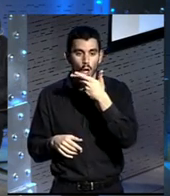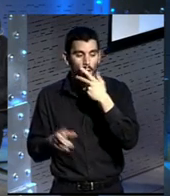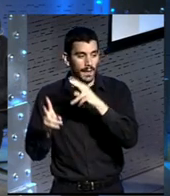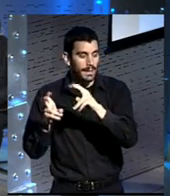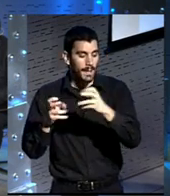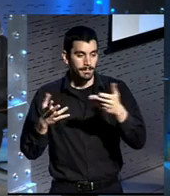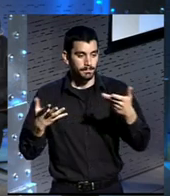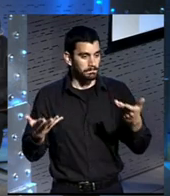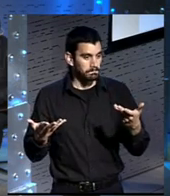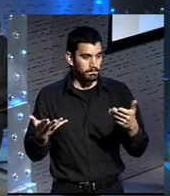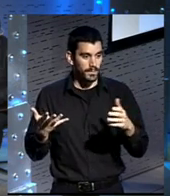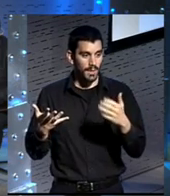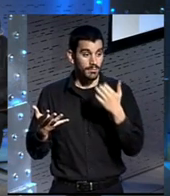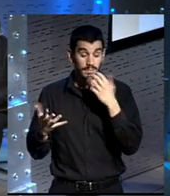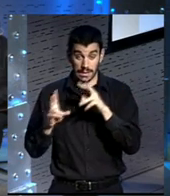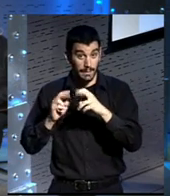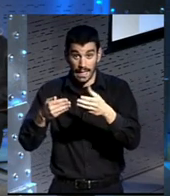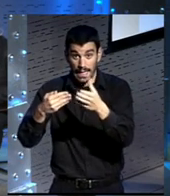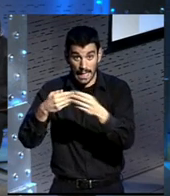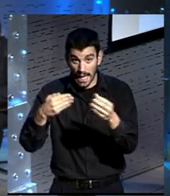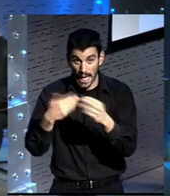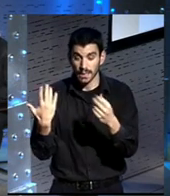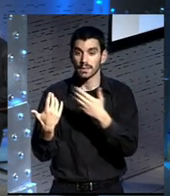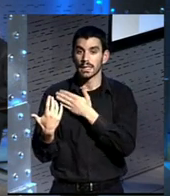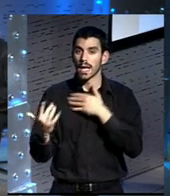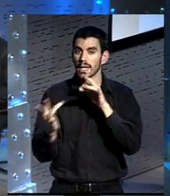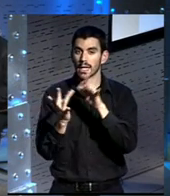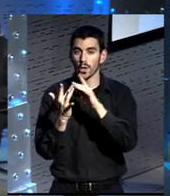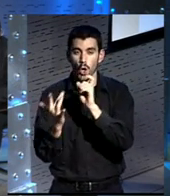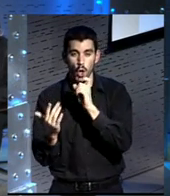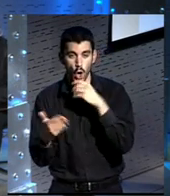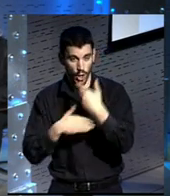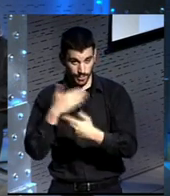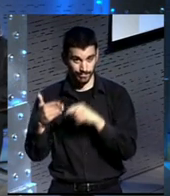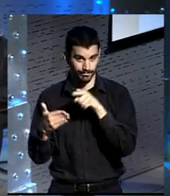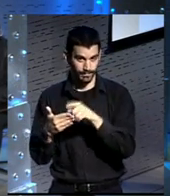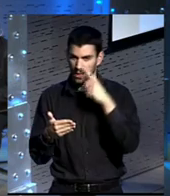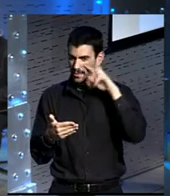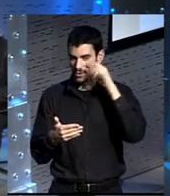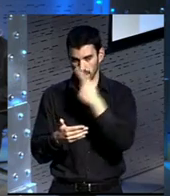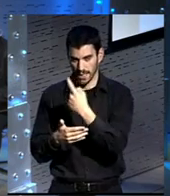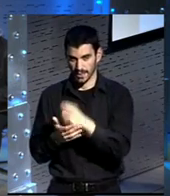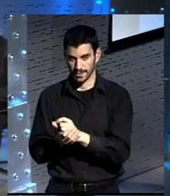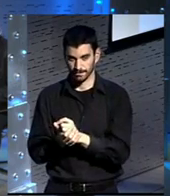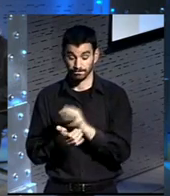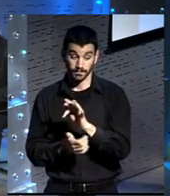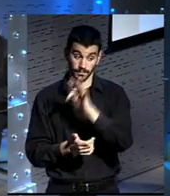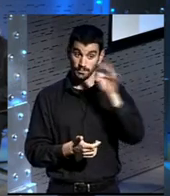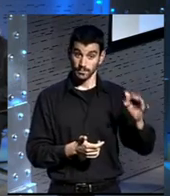del mundo de los clientes, de cómo los clientes quieren relacionarse con nosotros. Estoy de acuerdo. Yo creo que